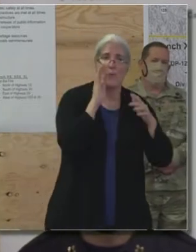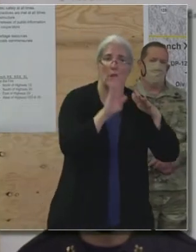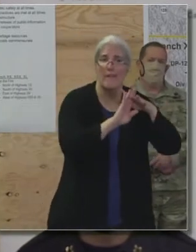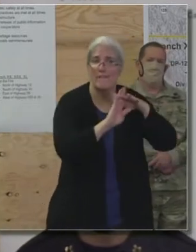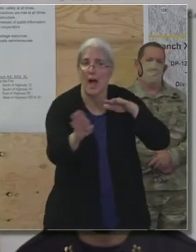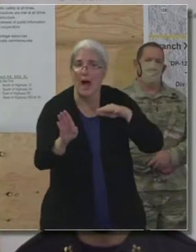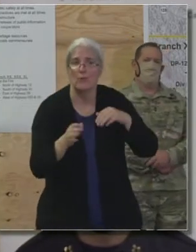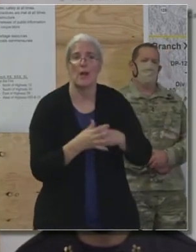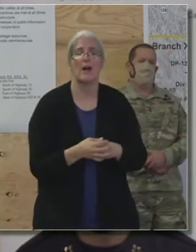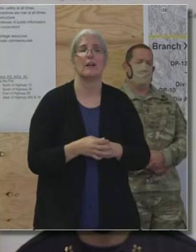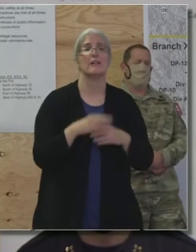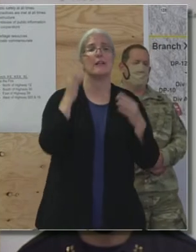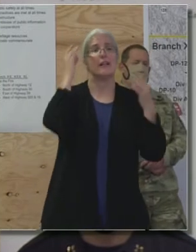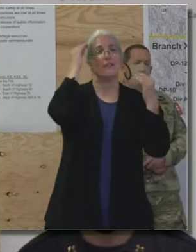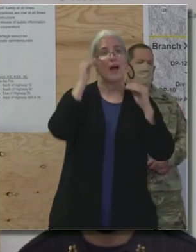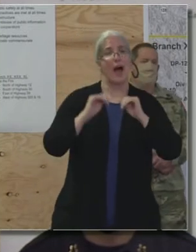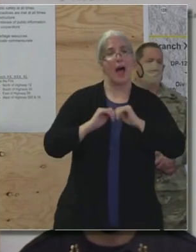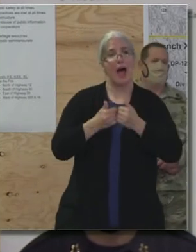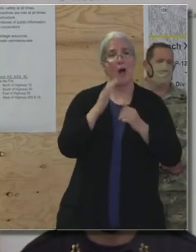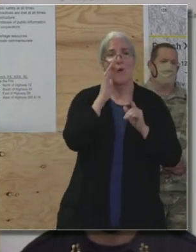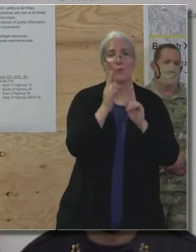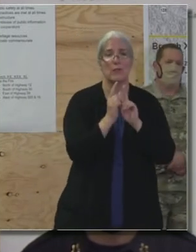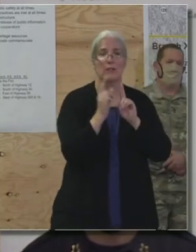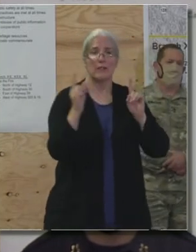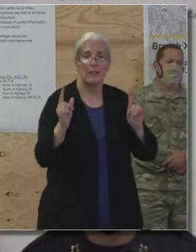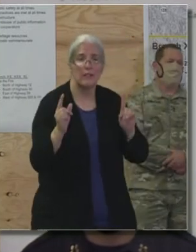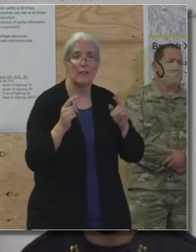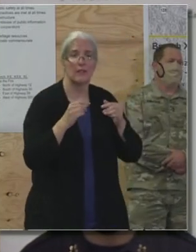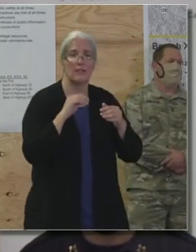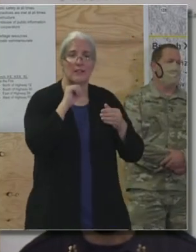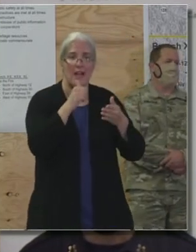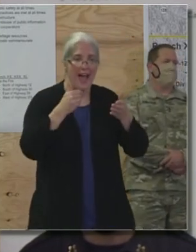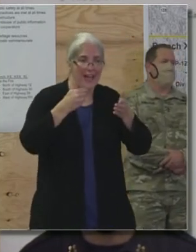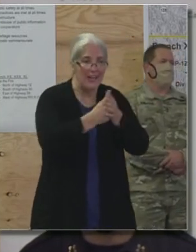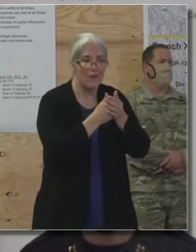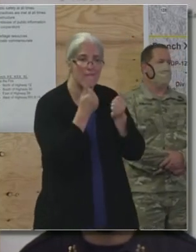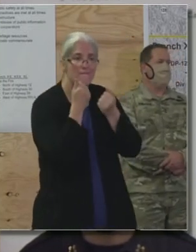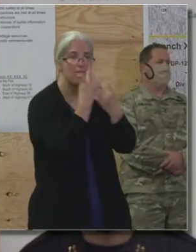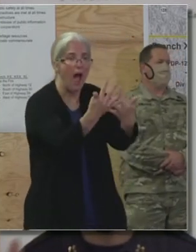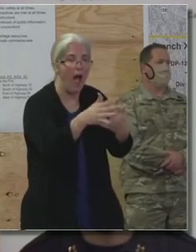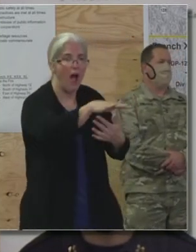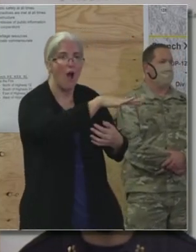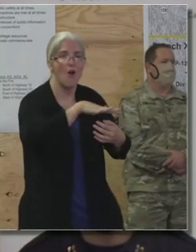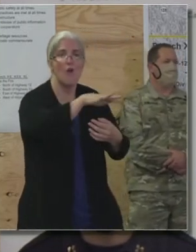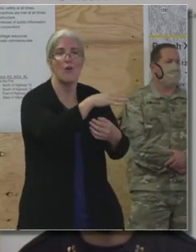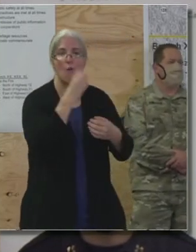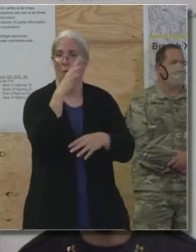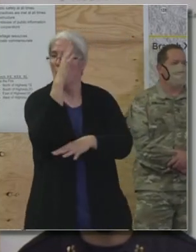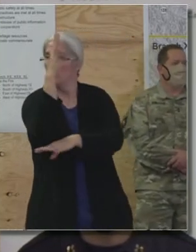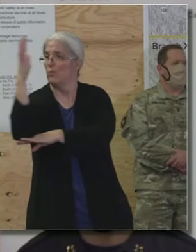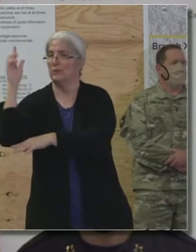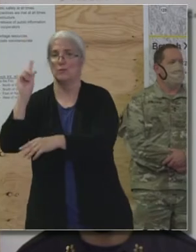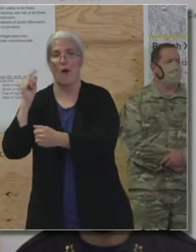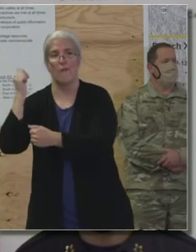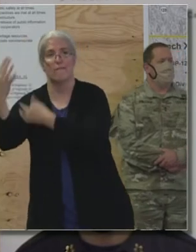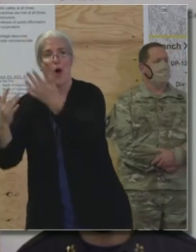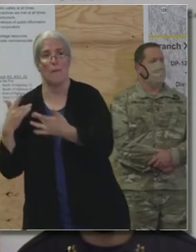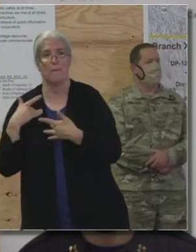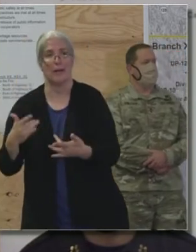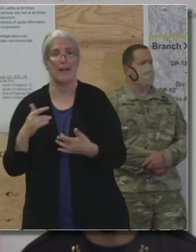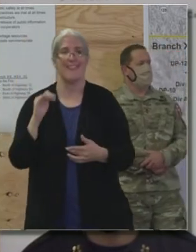de estrategias de supresión de incendios en relación al nuevo normal